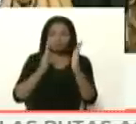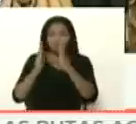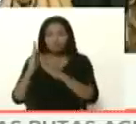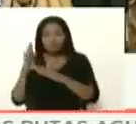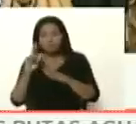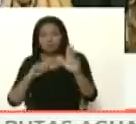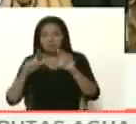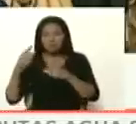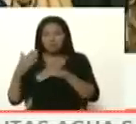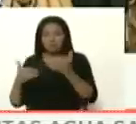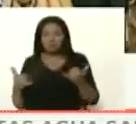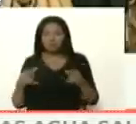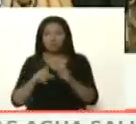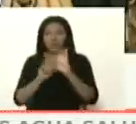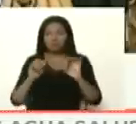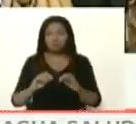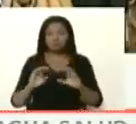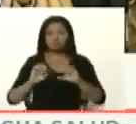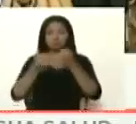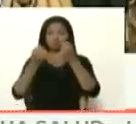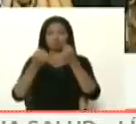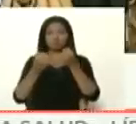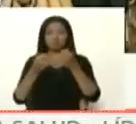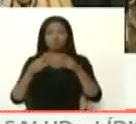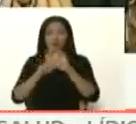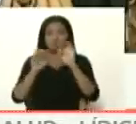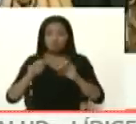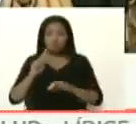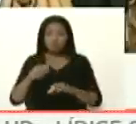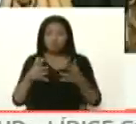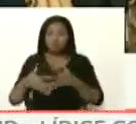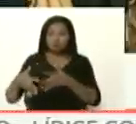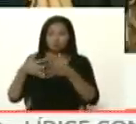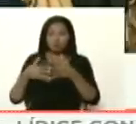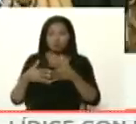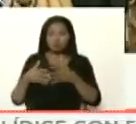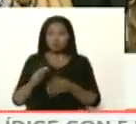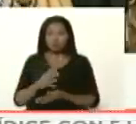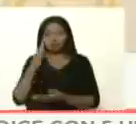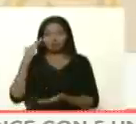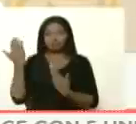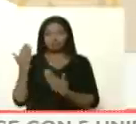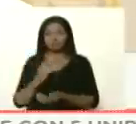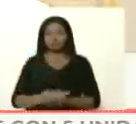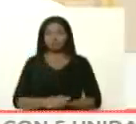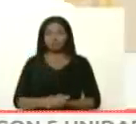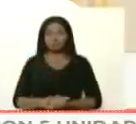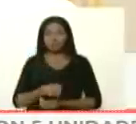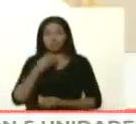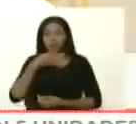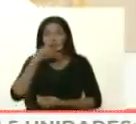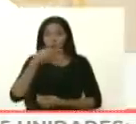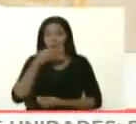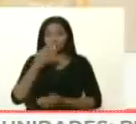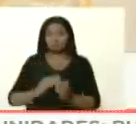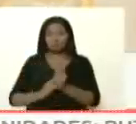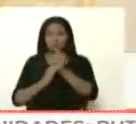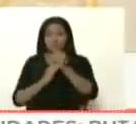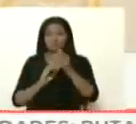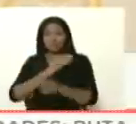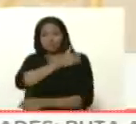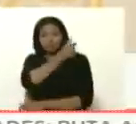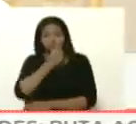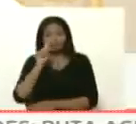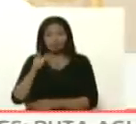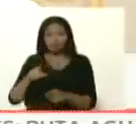coercitivas para quebrar a Conviasa de parte del gobierno de los Estados Unidos de Norteamérica. Por favor. Bueno, buenas tardes, mi comandante en jefe.